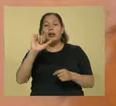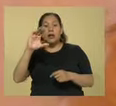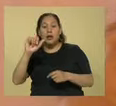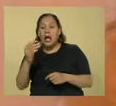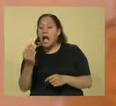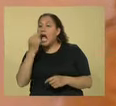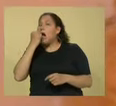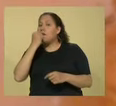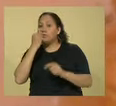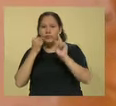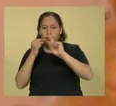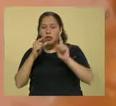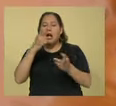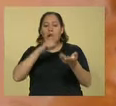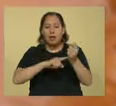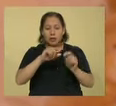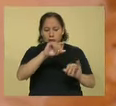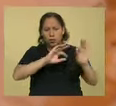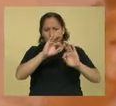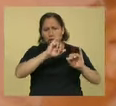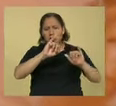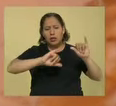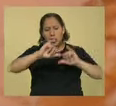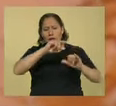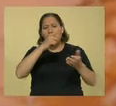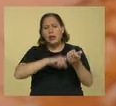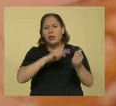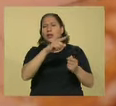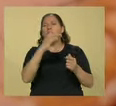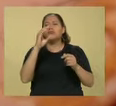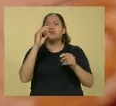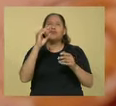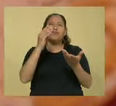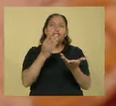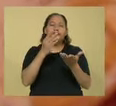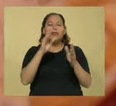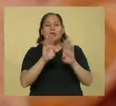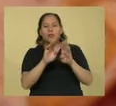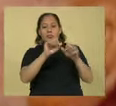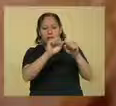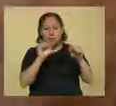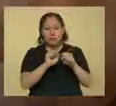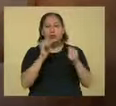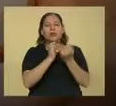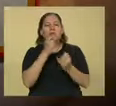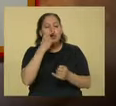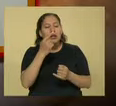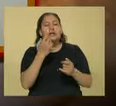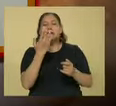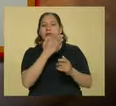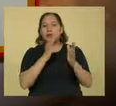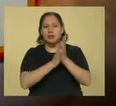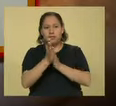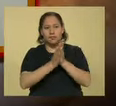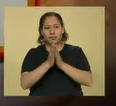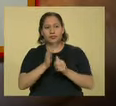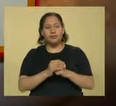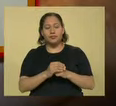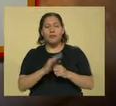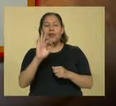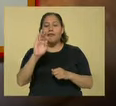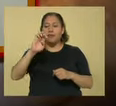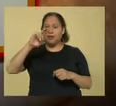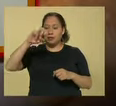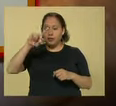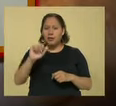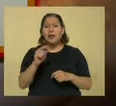comible, pero sí trae activos cosméticos y aparte el cacao. Y también huele delicioso a chocolate. Delicioso. Fernanda,